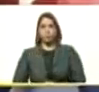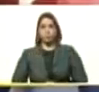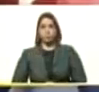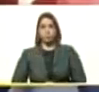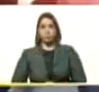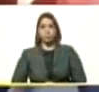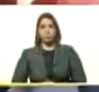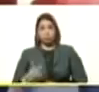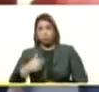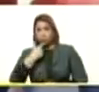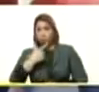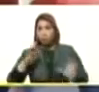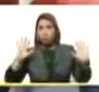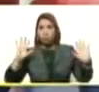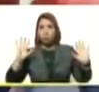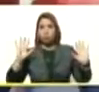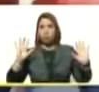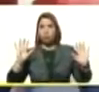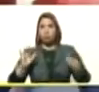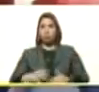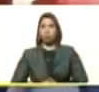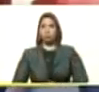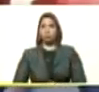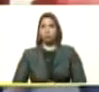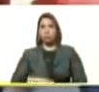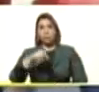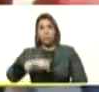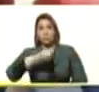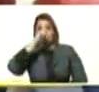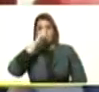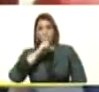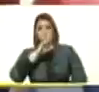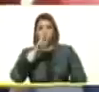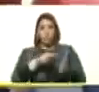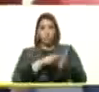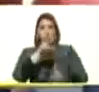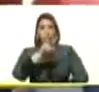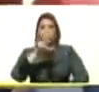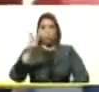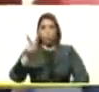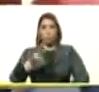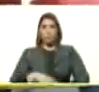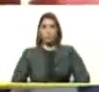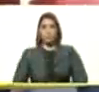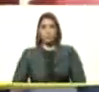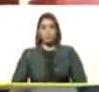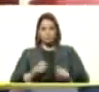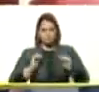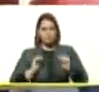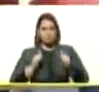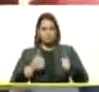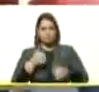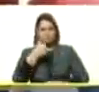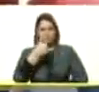Así lo he dicho, este año 2022 ha empezado